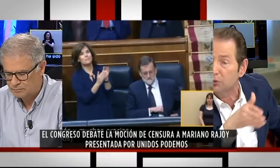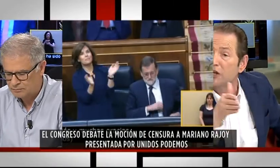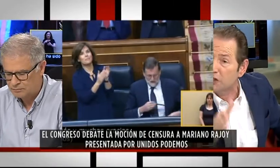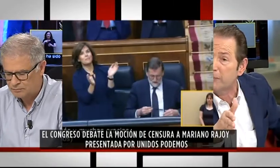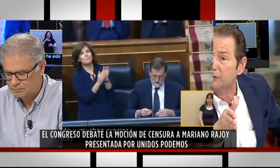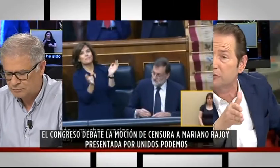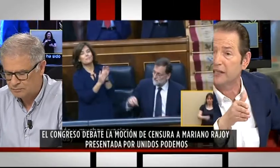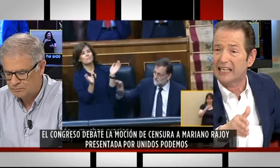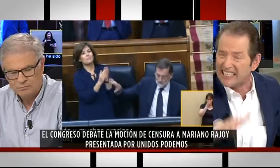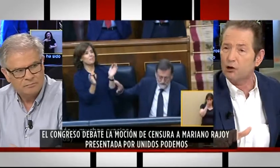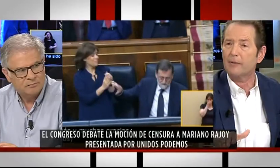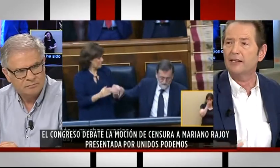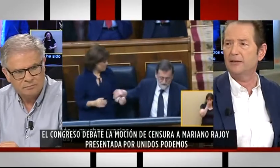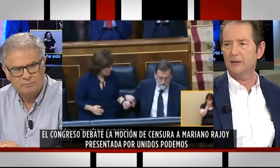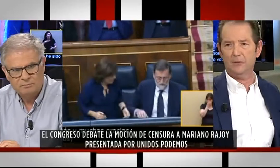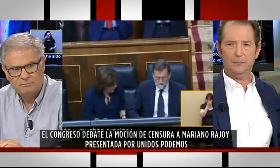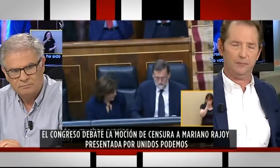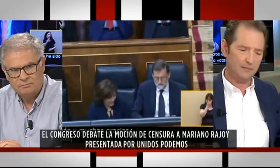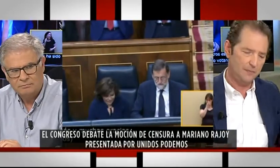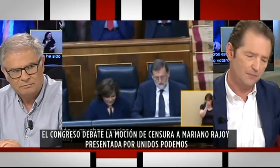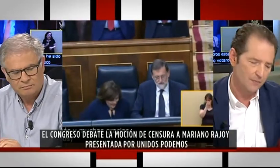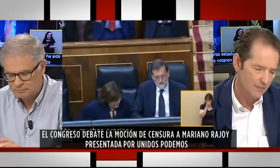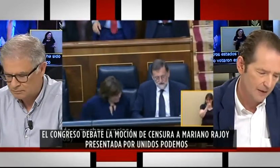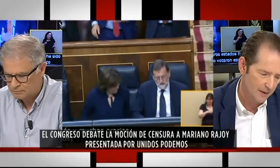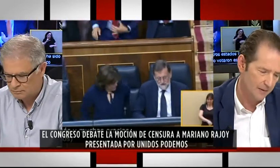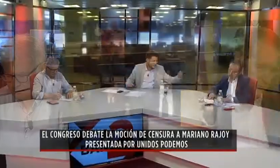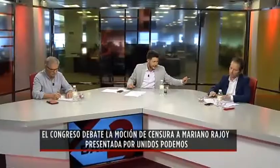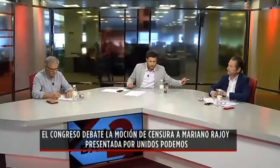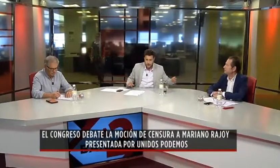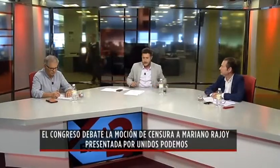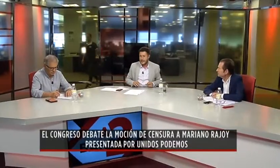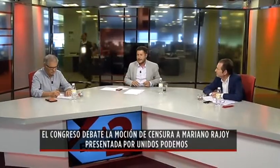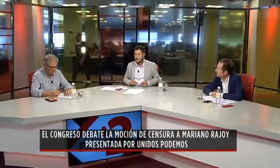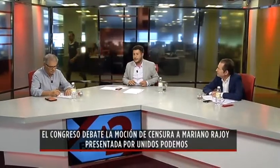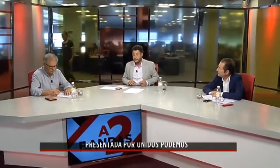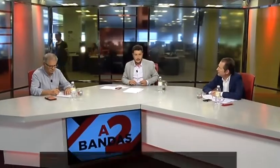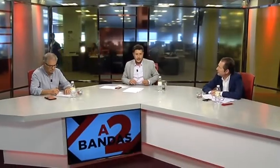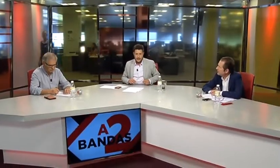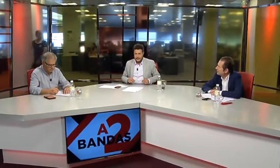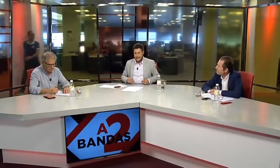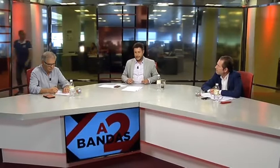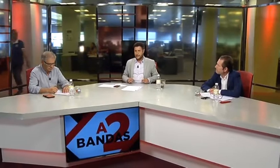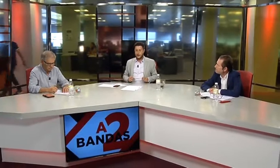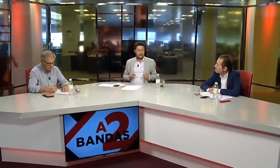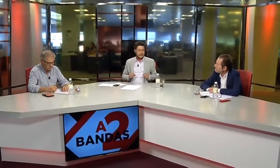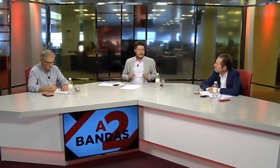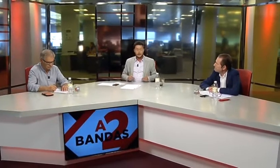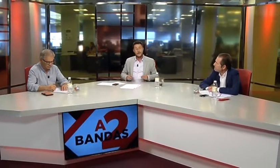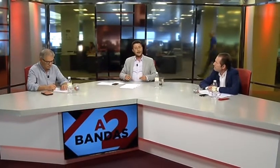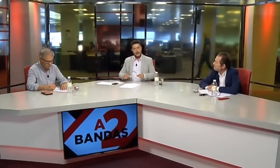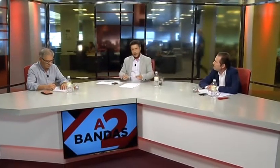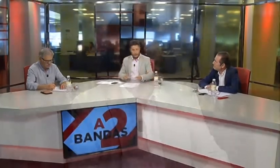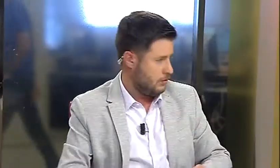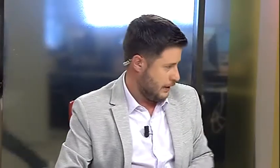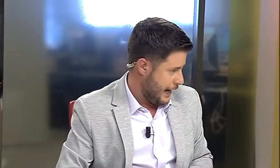sino al partido sociales el congreso porque es otra de las cuestiones que quería plantear os la gente se pregunta si